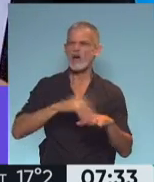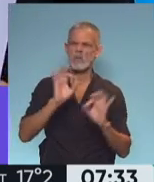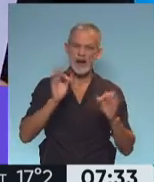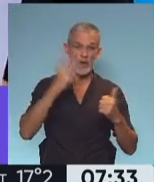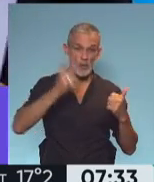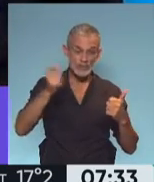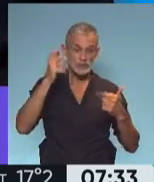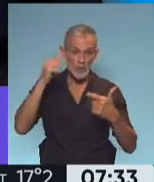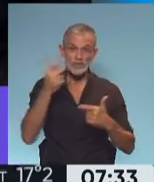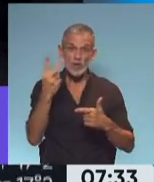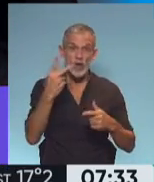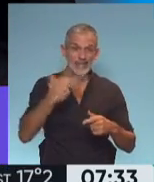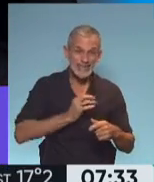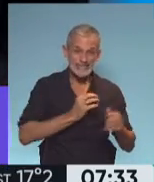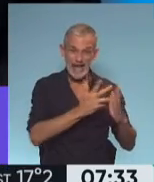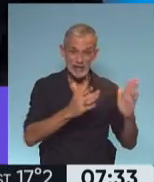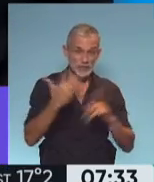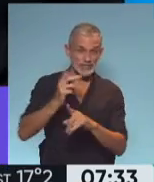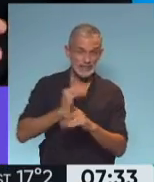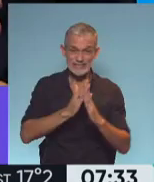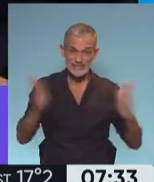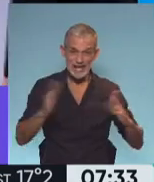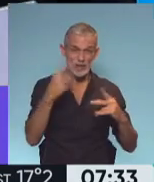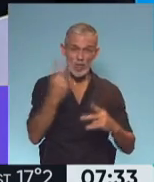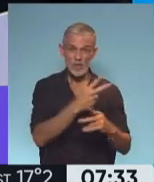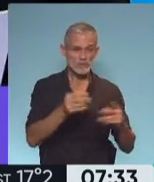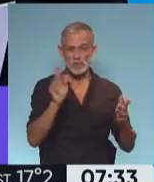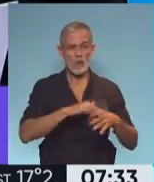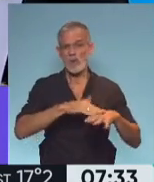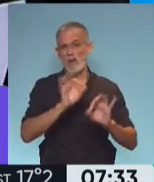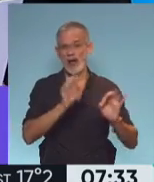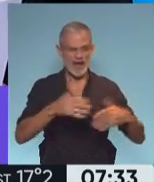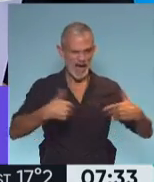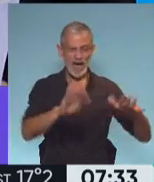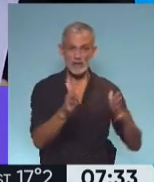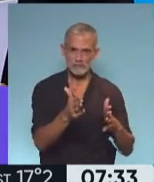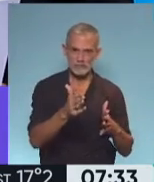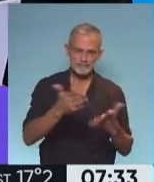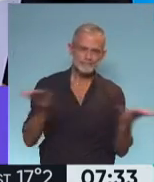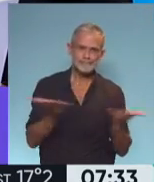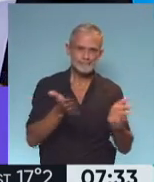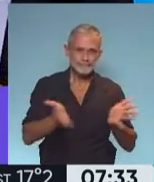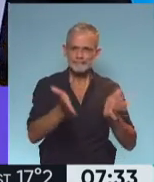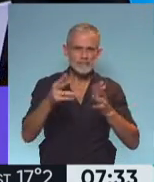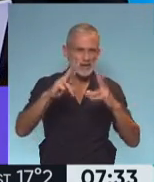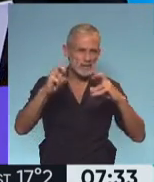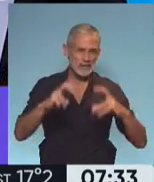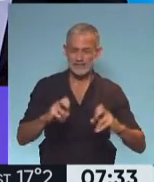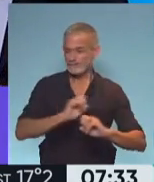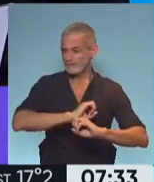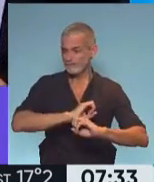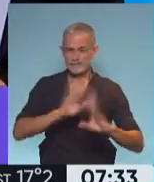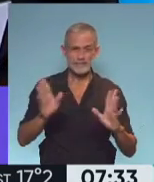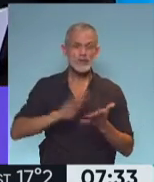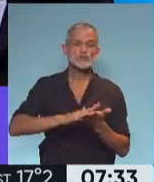juicios orales quebraron tres años cada uno toda esta antología del disparate que tiene que ver básicamente con lo que pasó con la